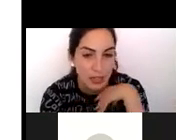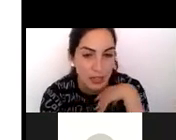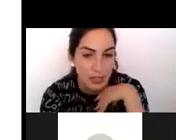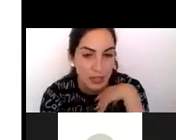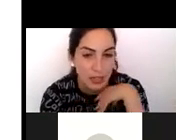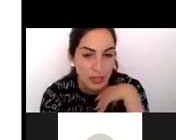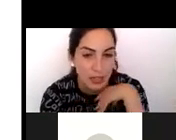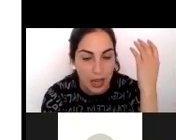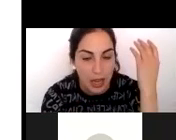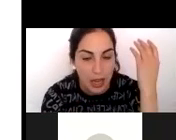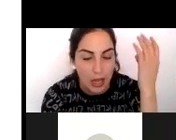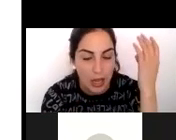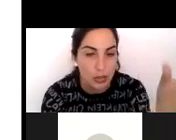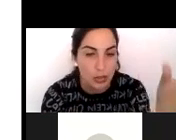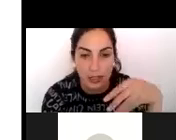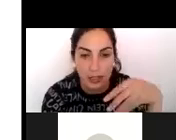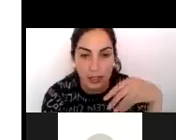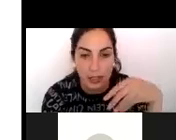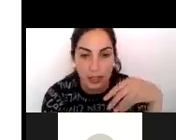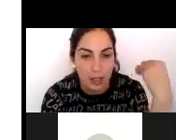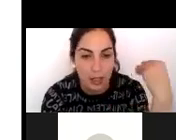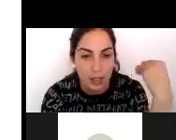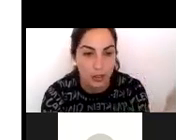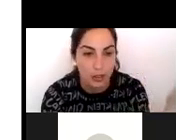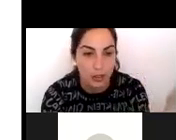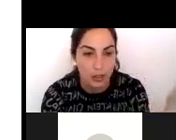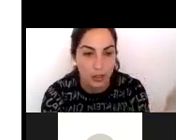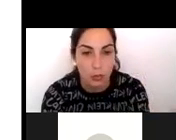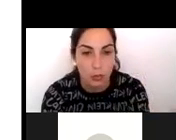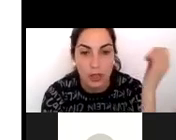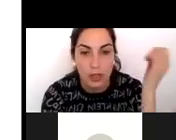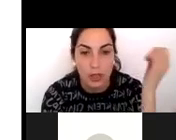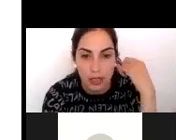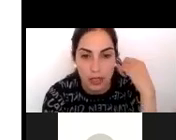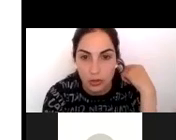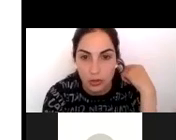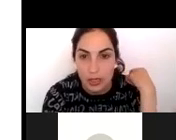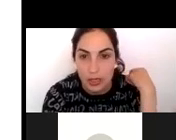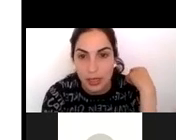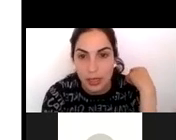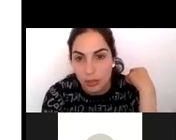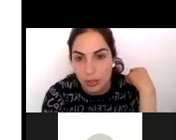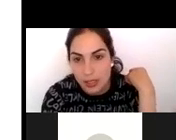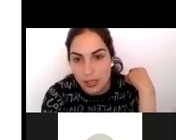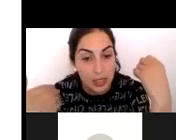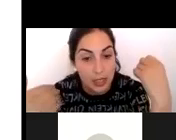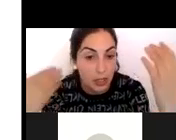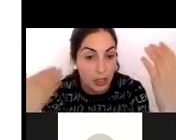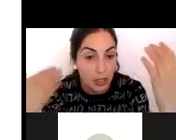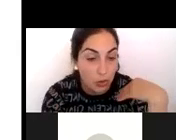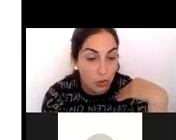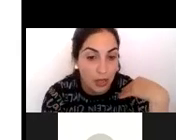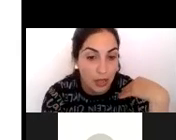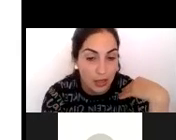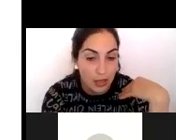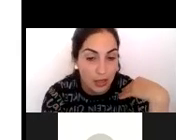grupos sociales, cuáles son sus fiestas que realizan, nos da datos de moda, ¿cierto? ¿Qué línea editorial sigue en este caso